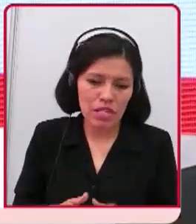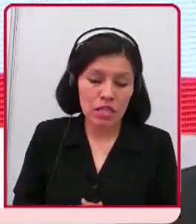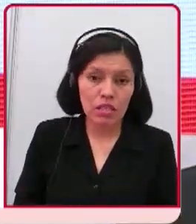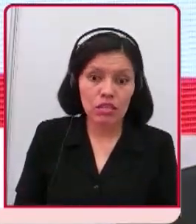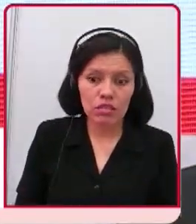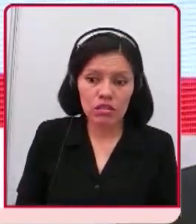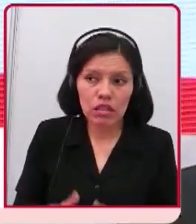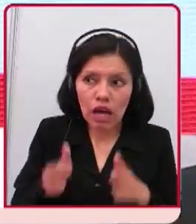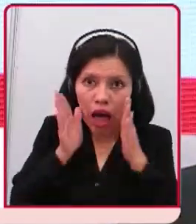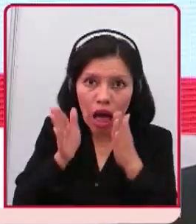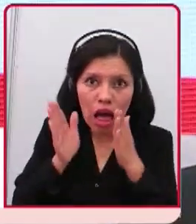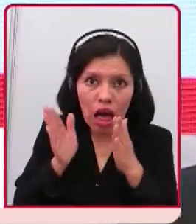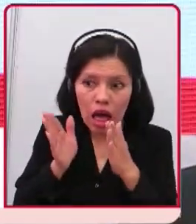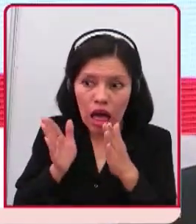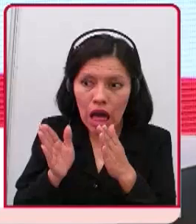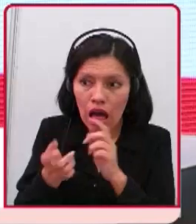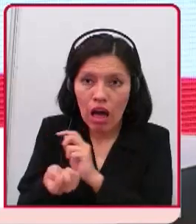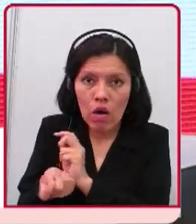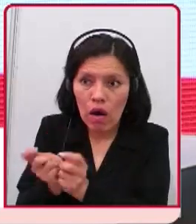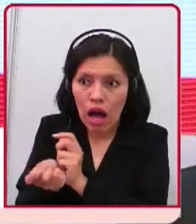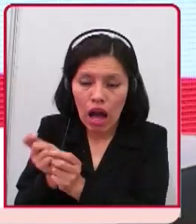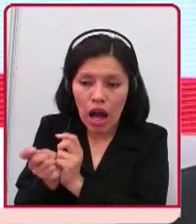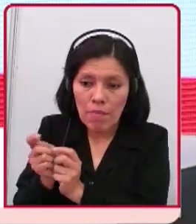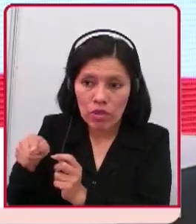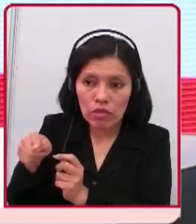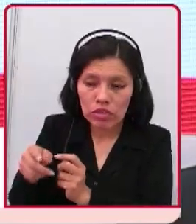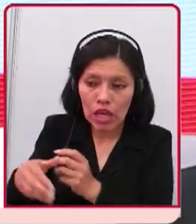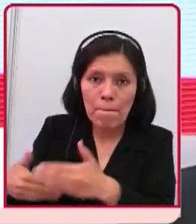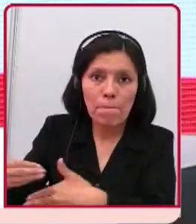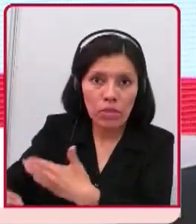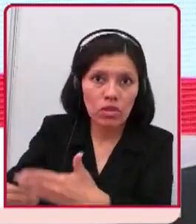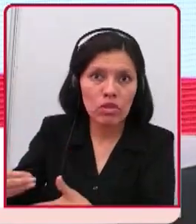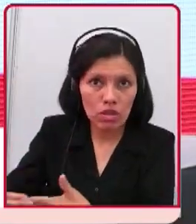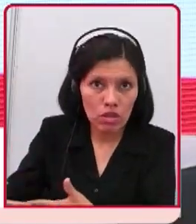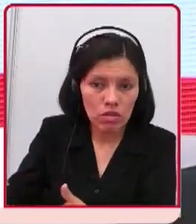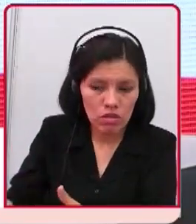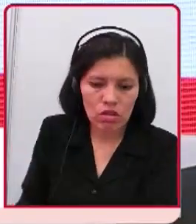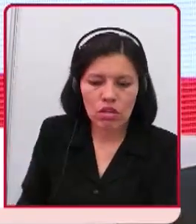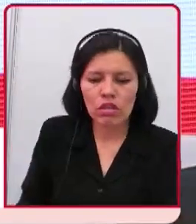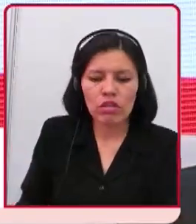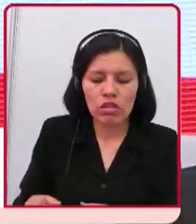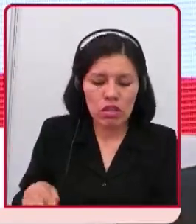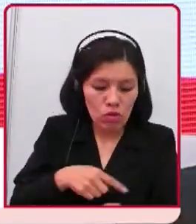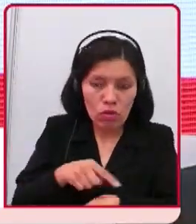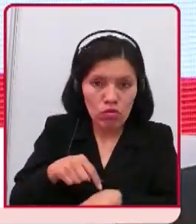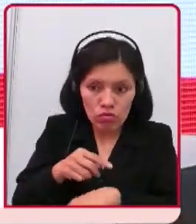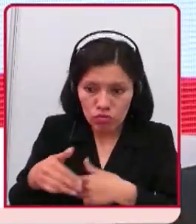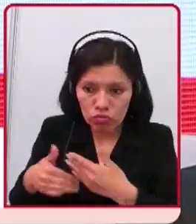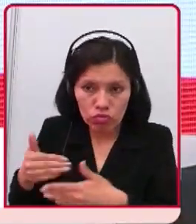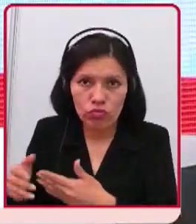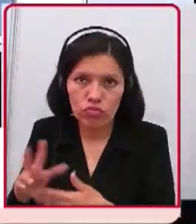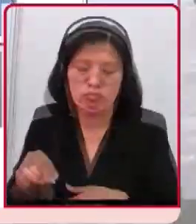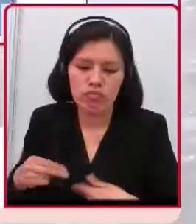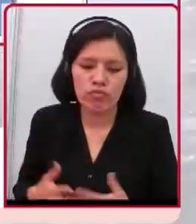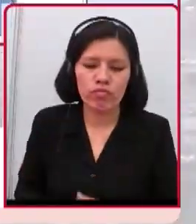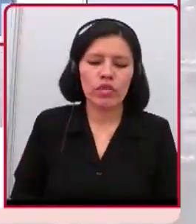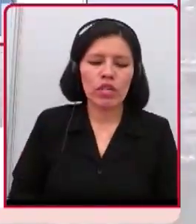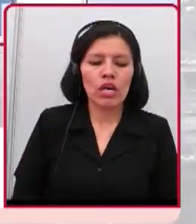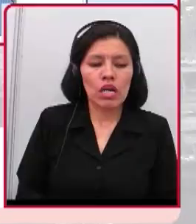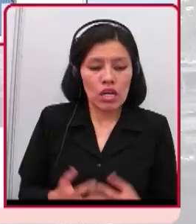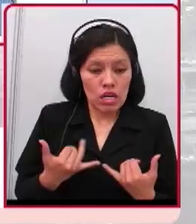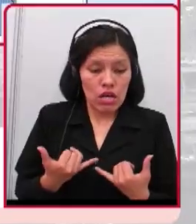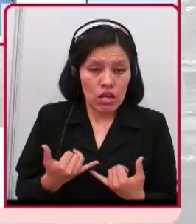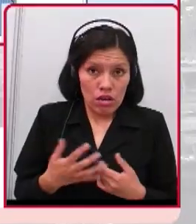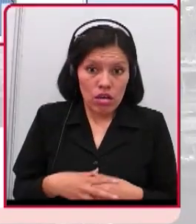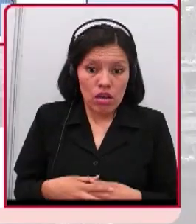estar atento a las variables críticas de su proceso de manera continua durante todo el turno. Y justamente aquí es donde